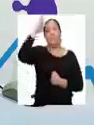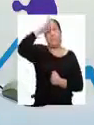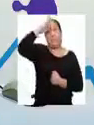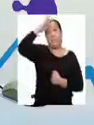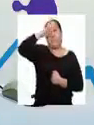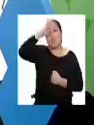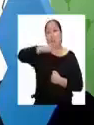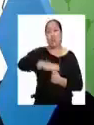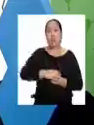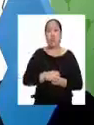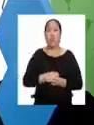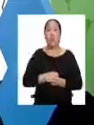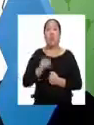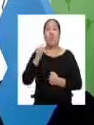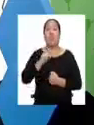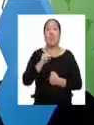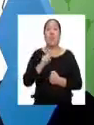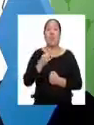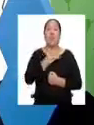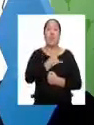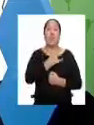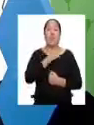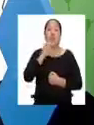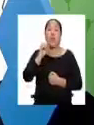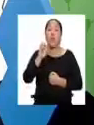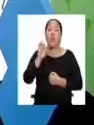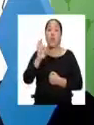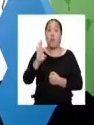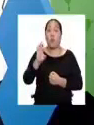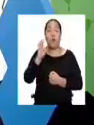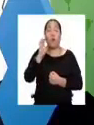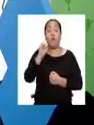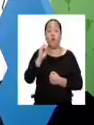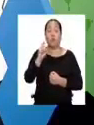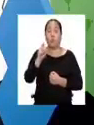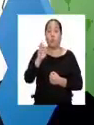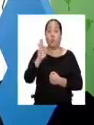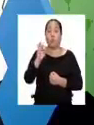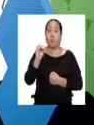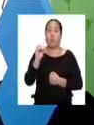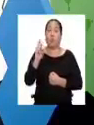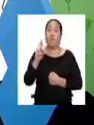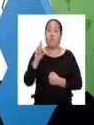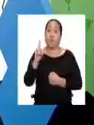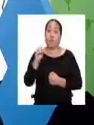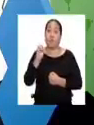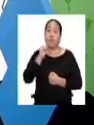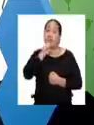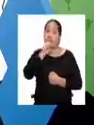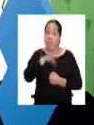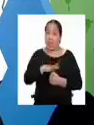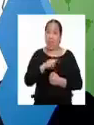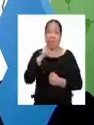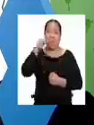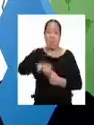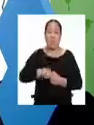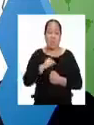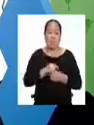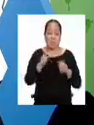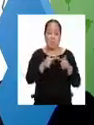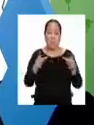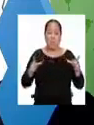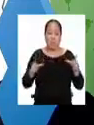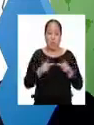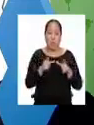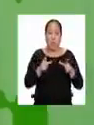Universidad de Oxford, que sugirió con su teoría de la simulación que vivimos en una simulación modelada y regulada por